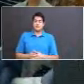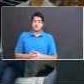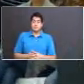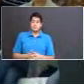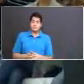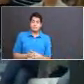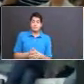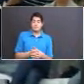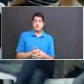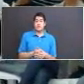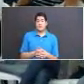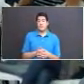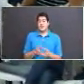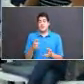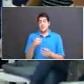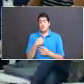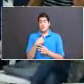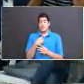Bueno,